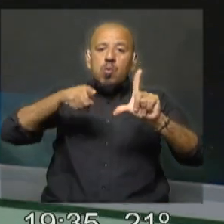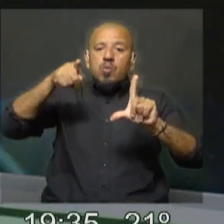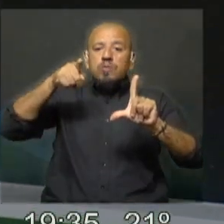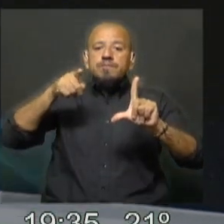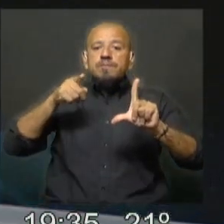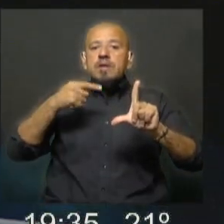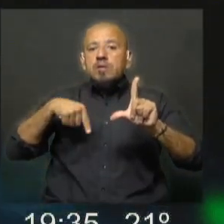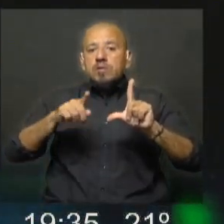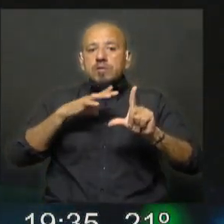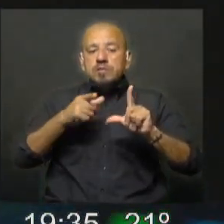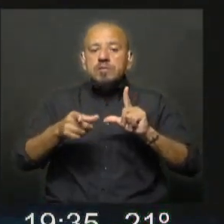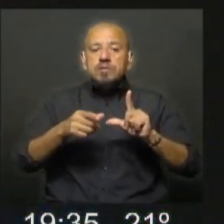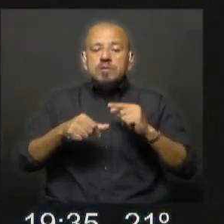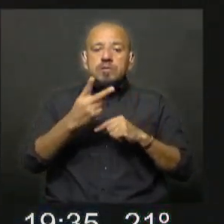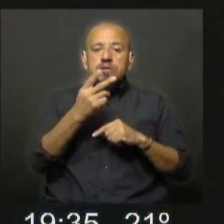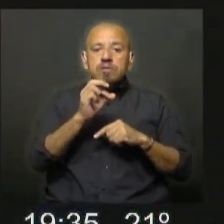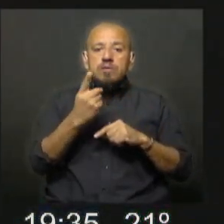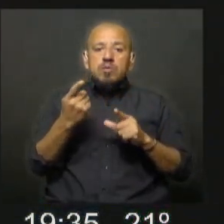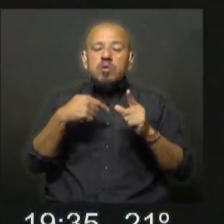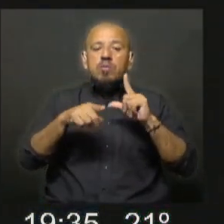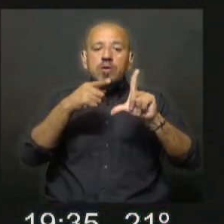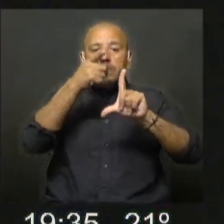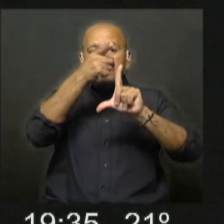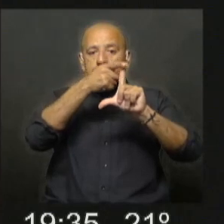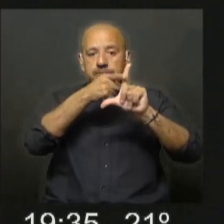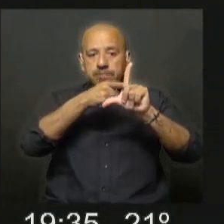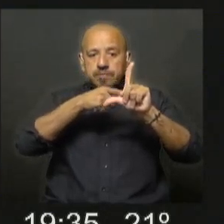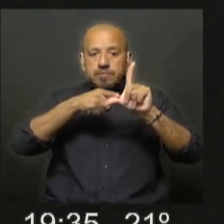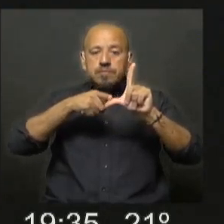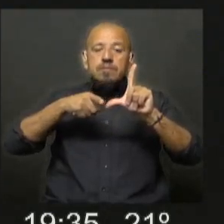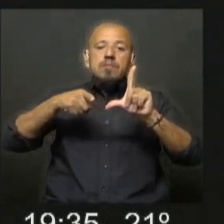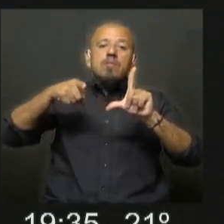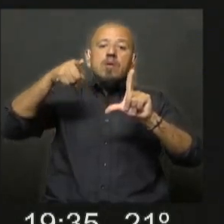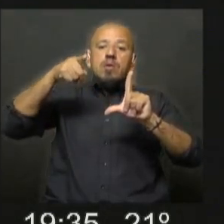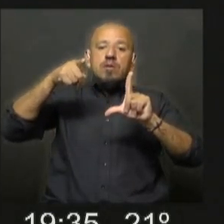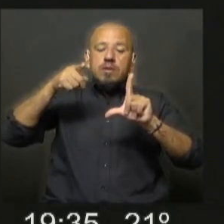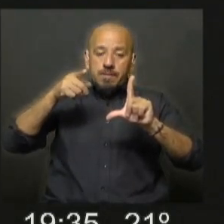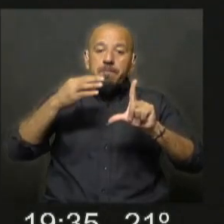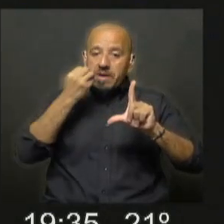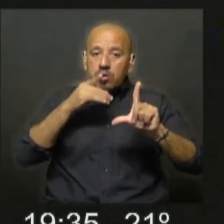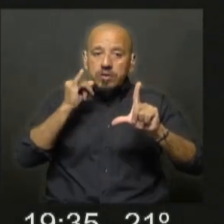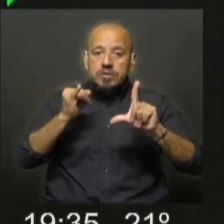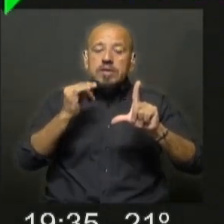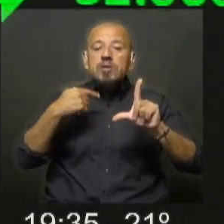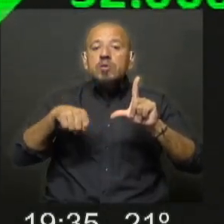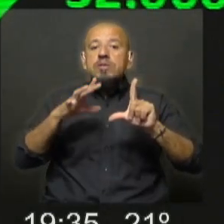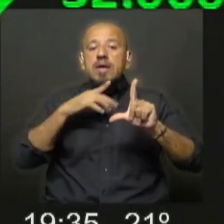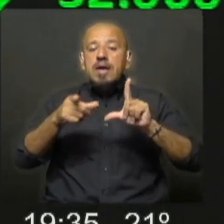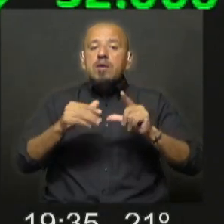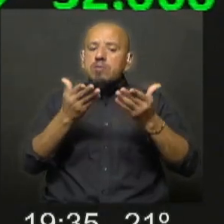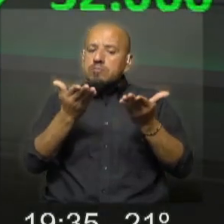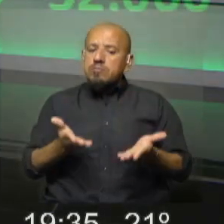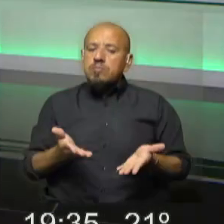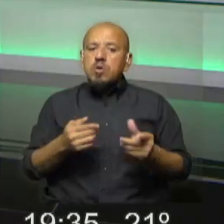tiene que ver con el cierre del 2021, luego baja y termina cerrando el 2022 con una mejora. ¿Sí? Entonces lo que tenemos es un comportamiento